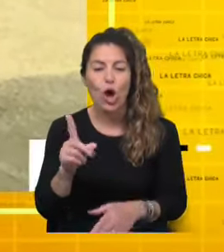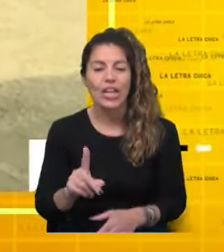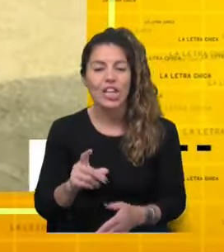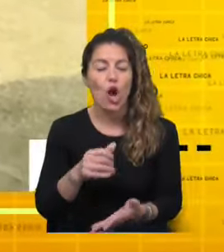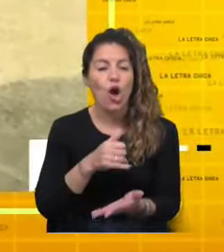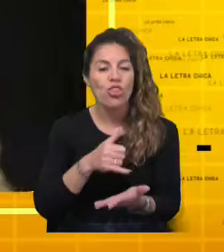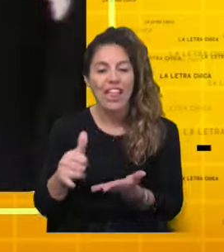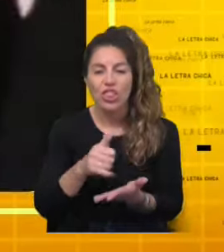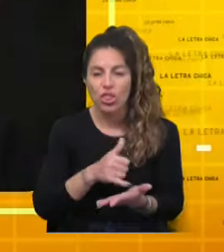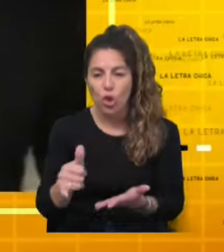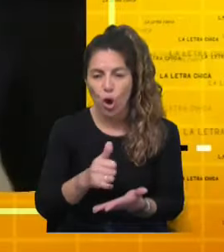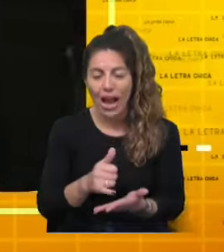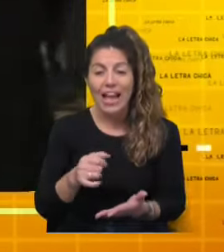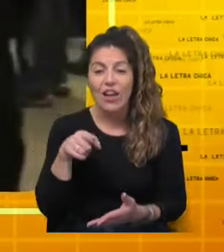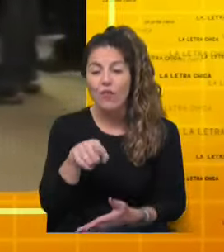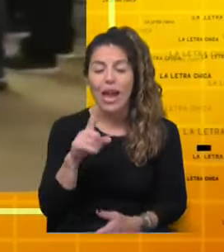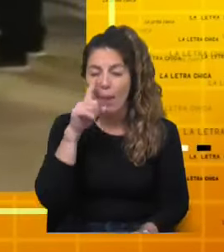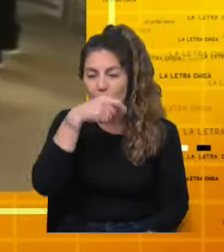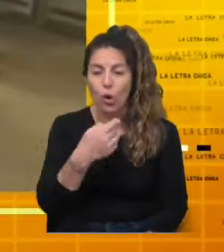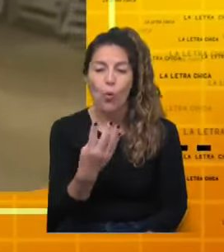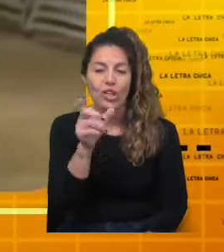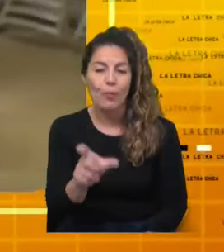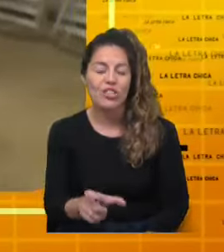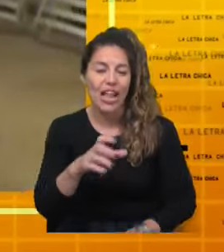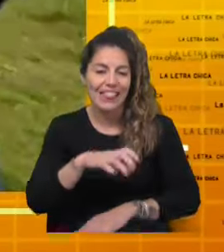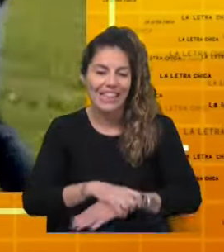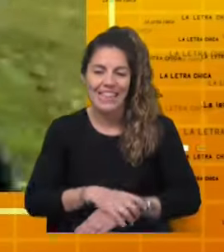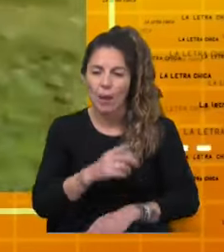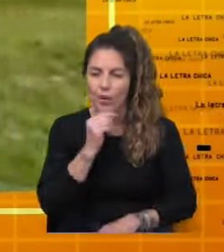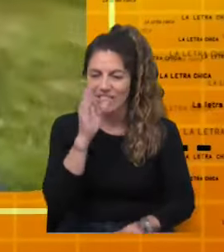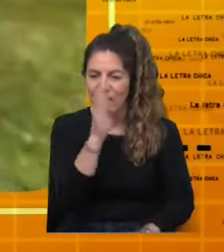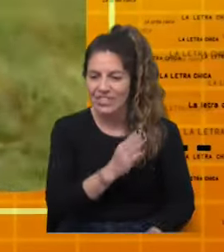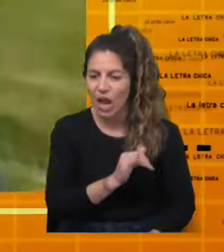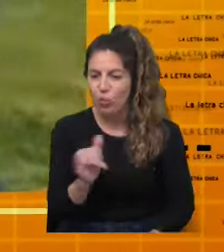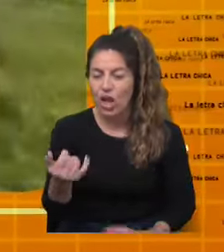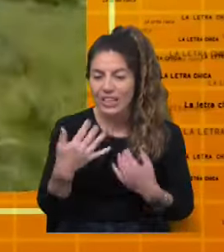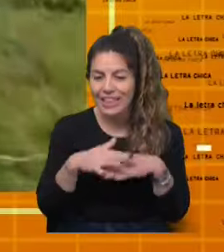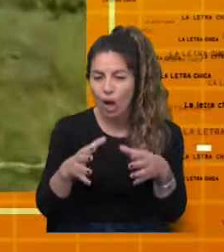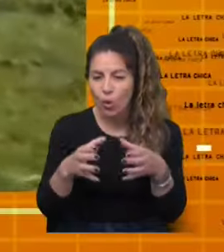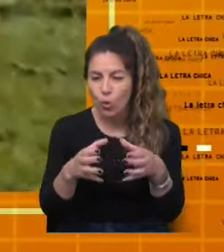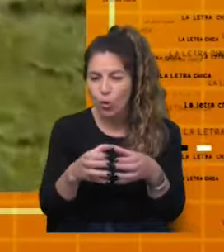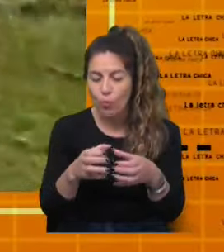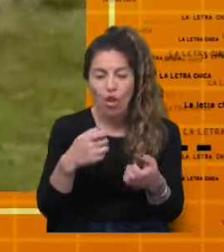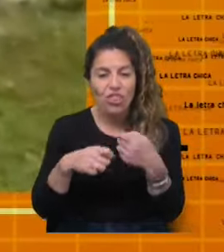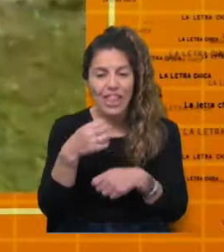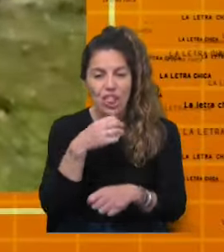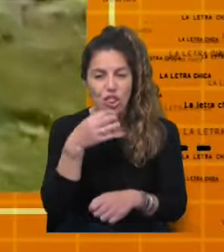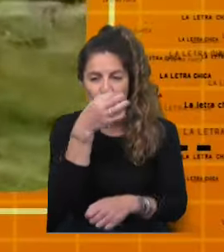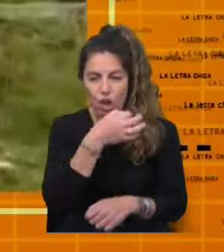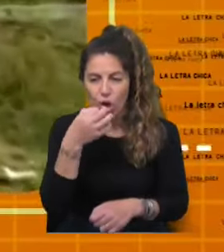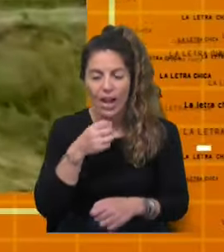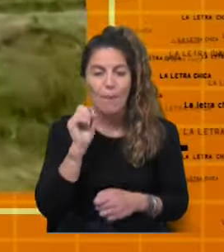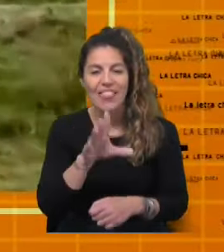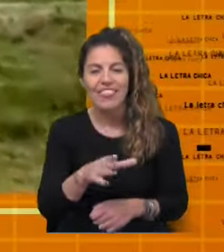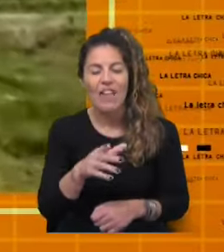por Montevideo. Cuatro personas fueron detenidas hoy por la policía brasileña, acusadas de integrar una red de tráfico que mandaba drogas y armas